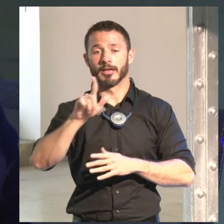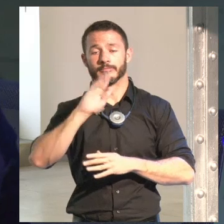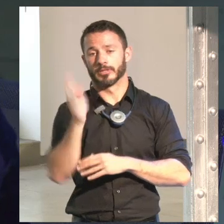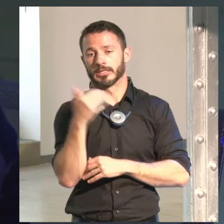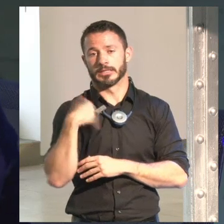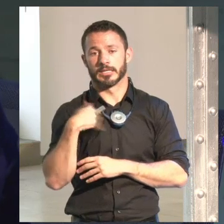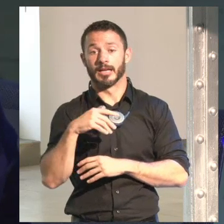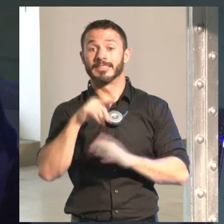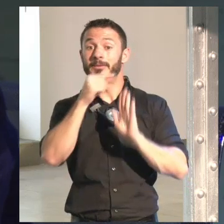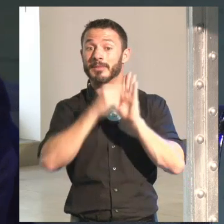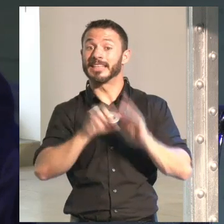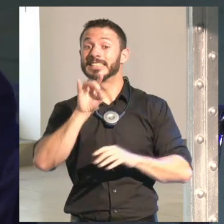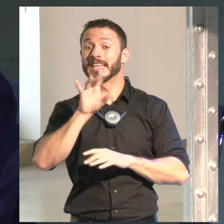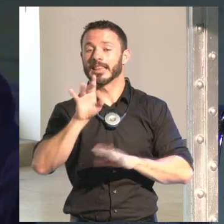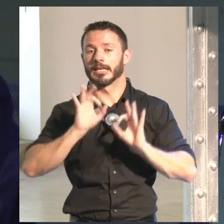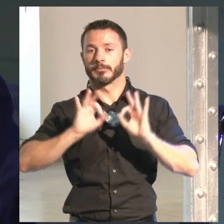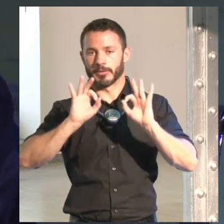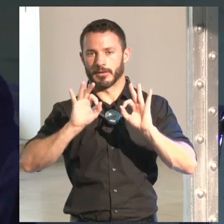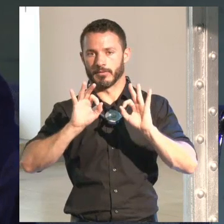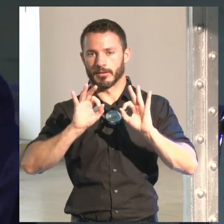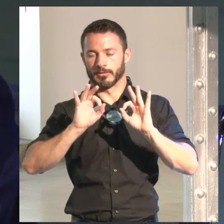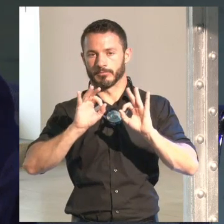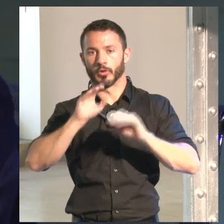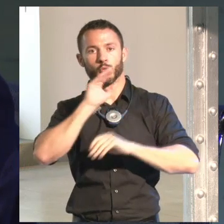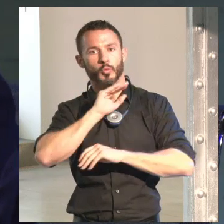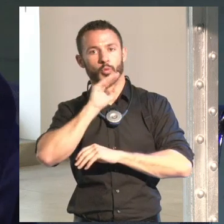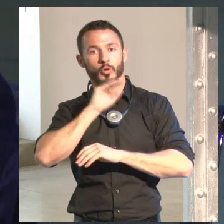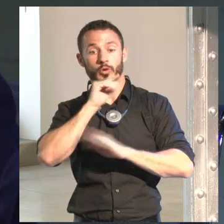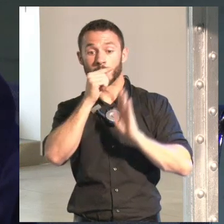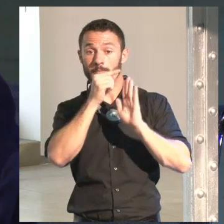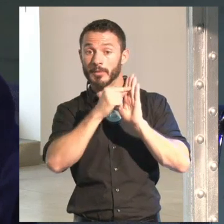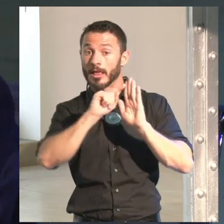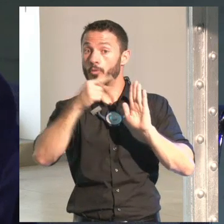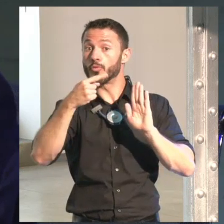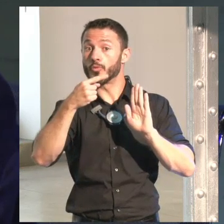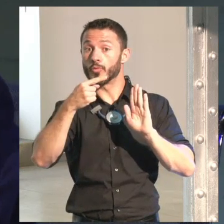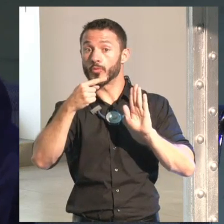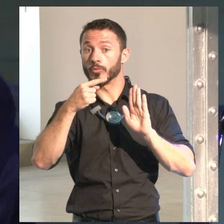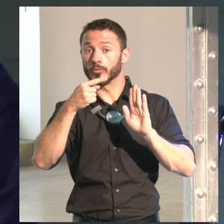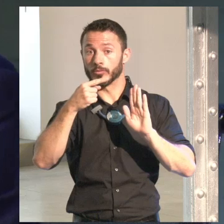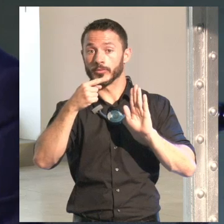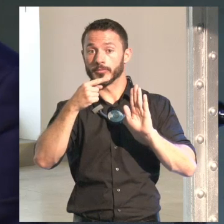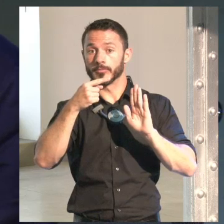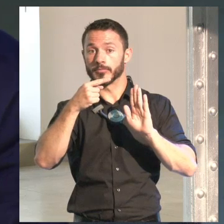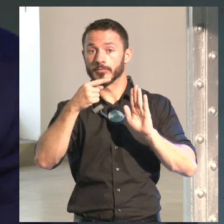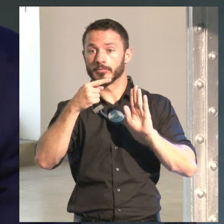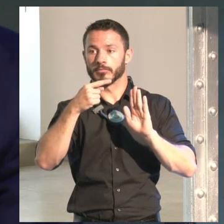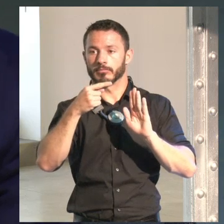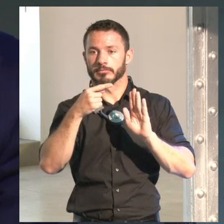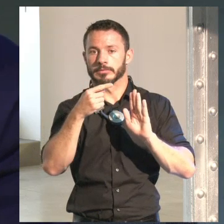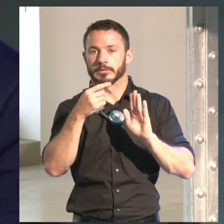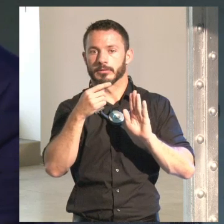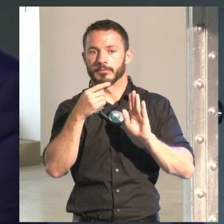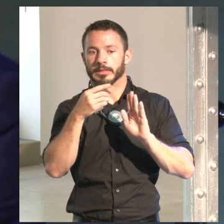medidas específicas y, curiosamente, la medida número 1, digo, si tiene